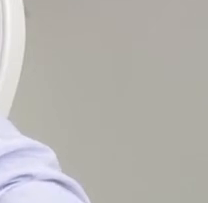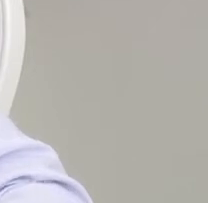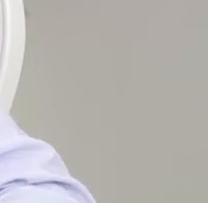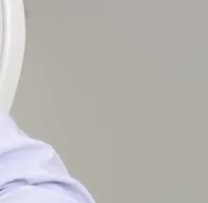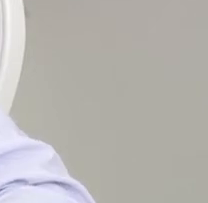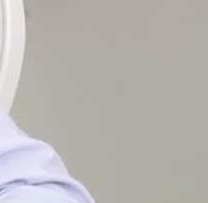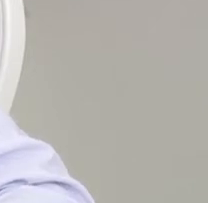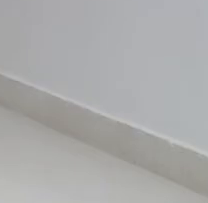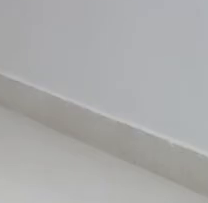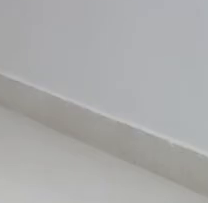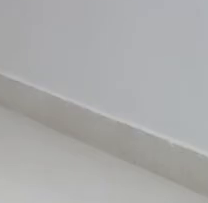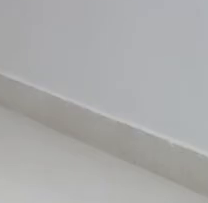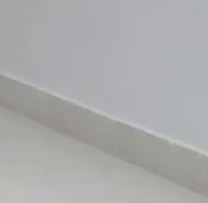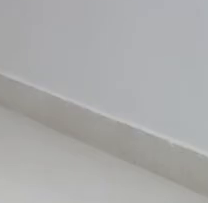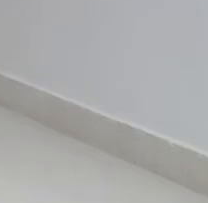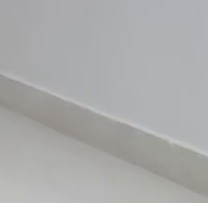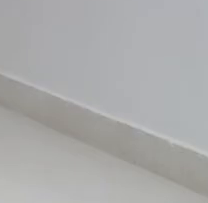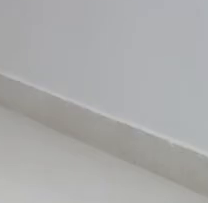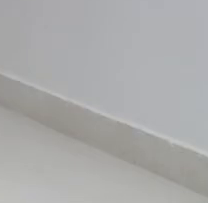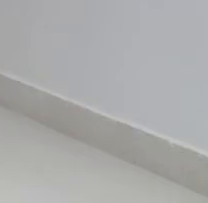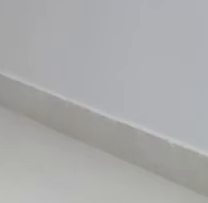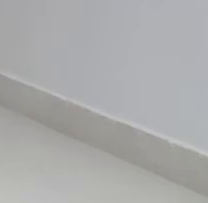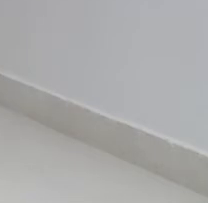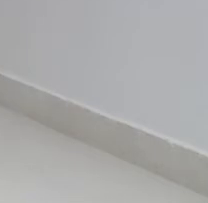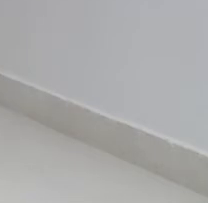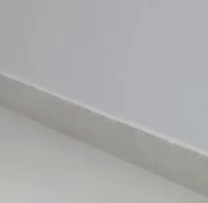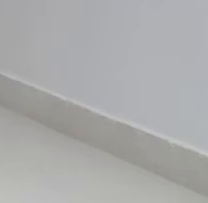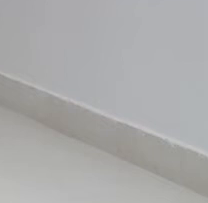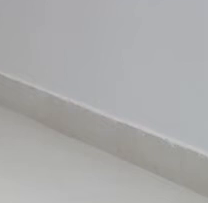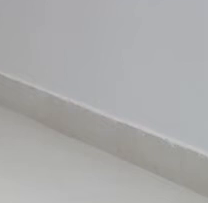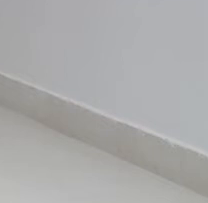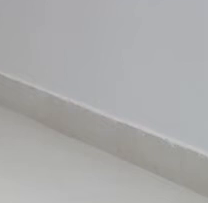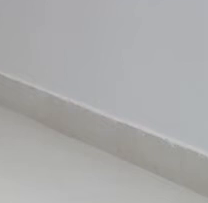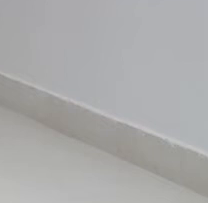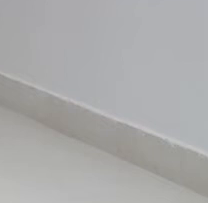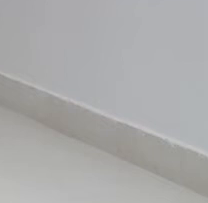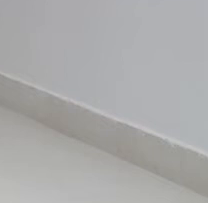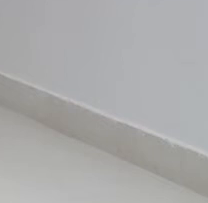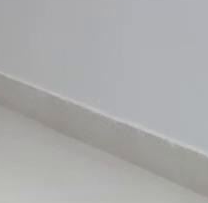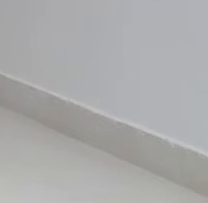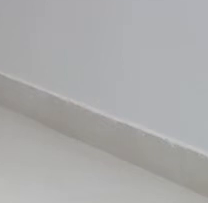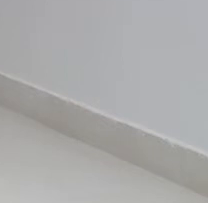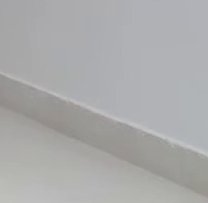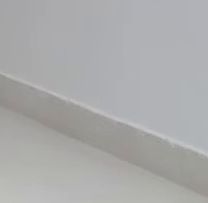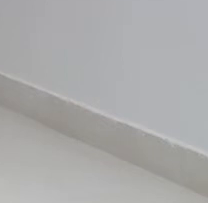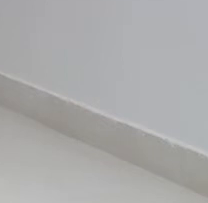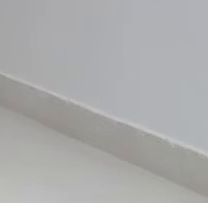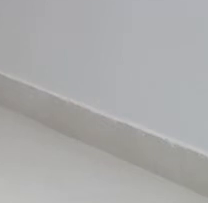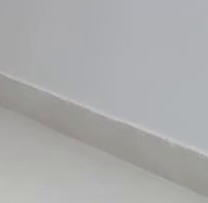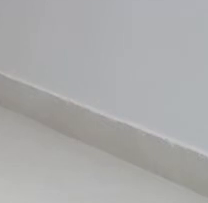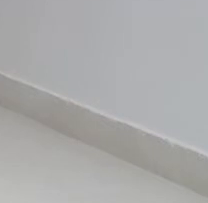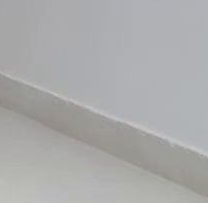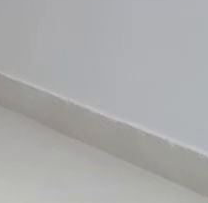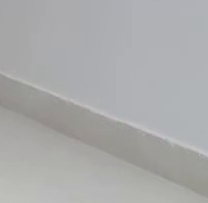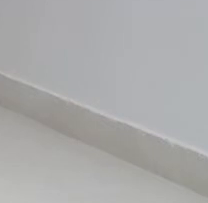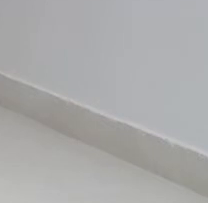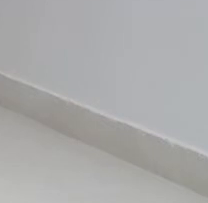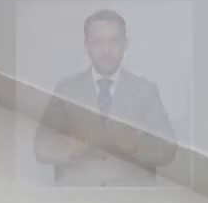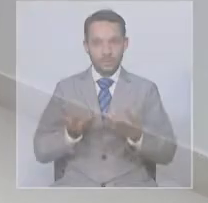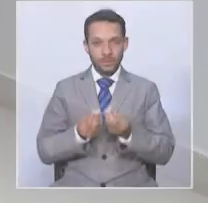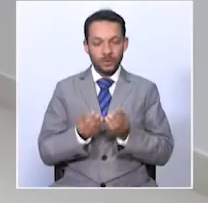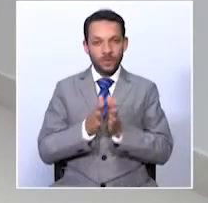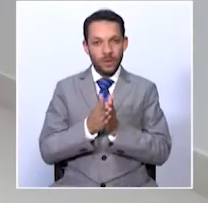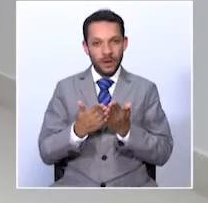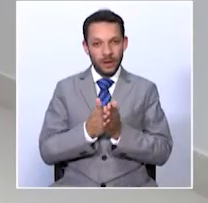consulta, de ahí sale mi libro Las 100 enfermedades más frecuentes y cómo hacer de la cocina una farmacia, 2 libros en uno, que ustedes